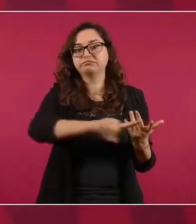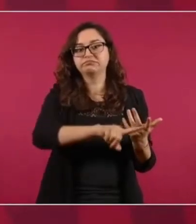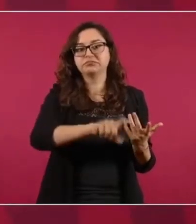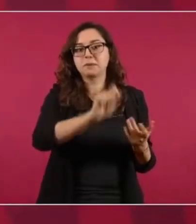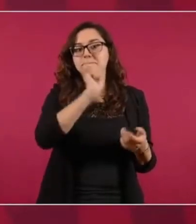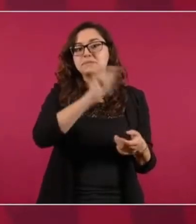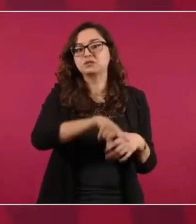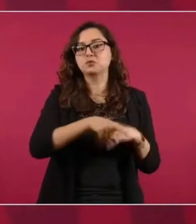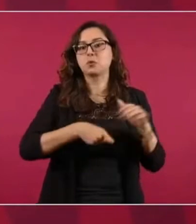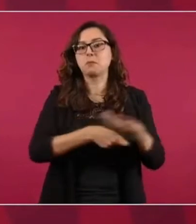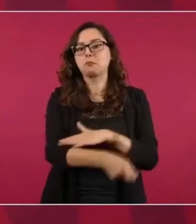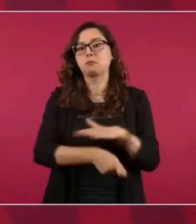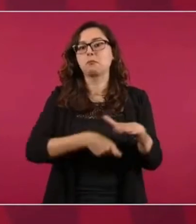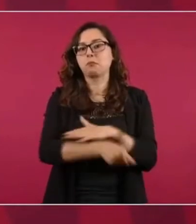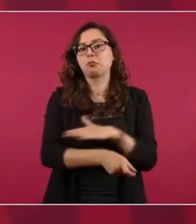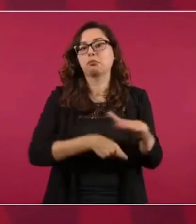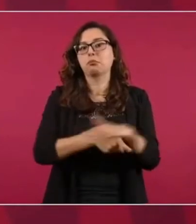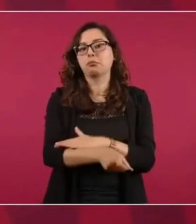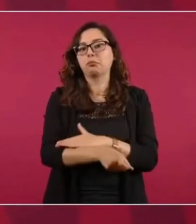autocomplacencia.